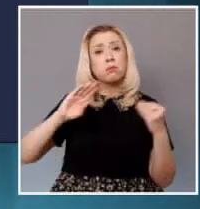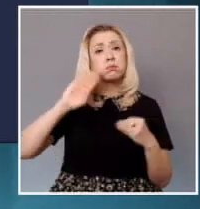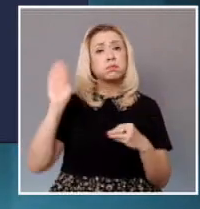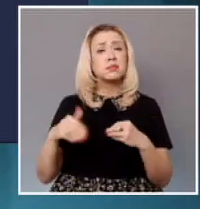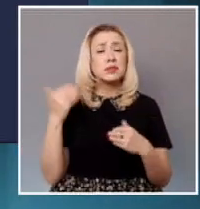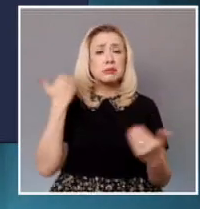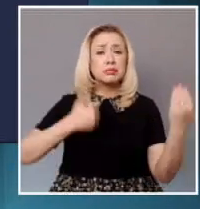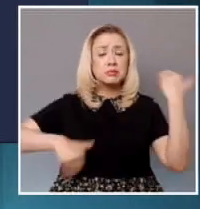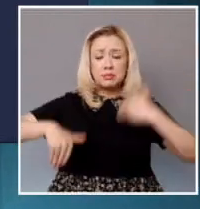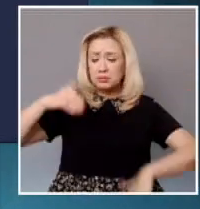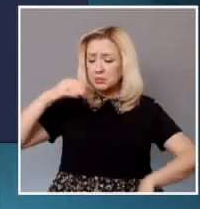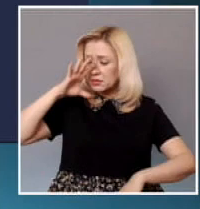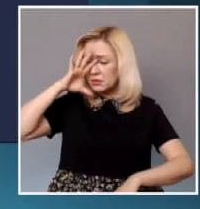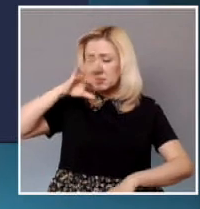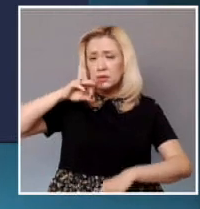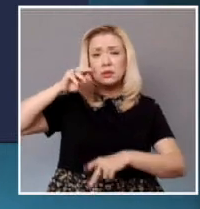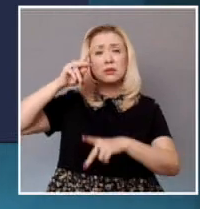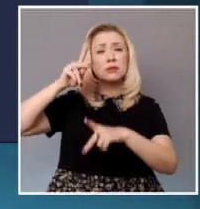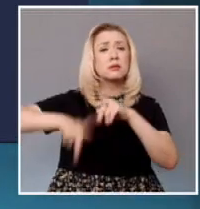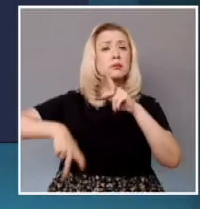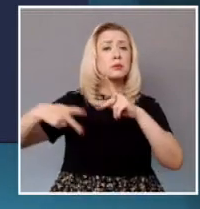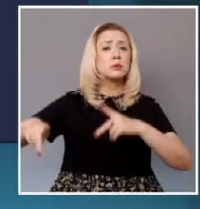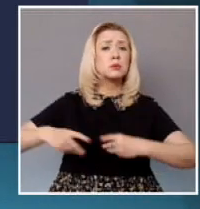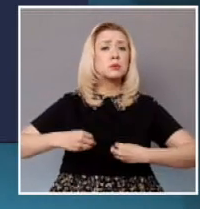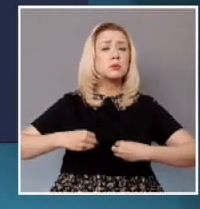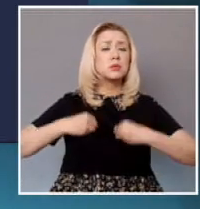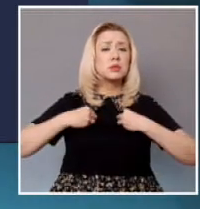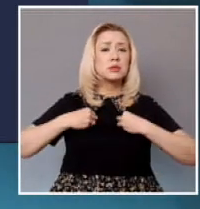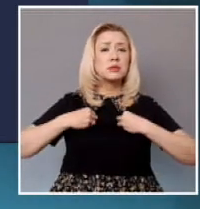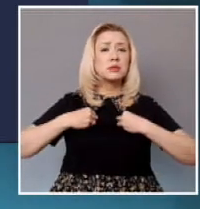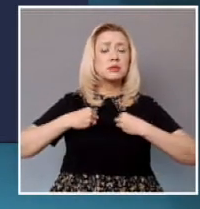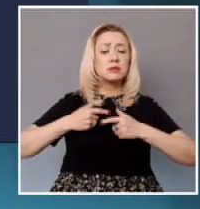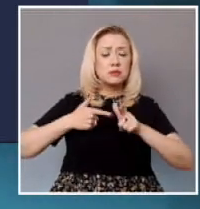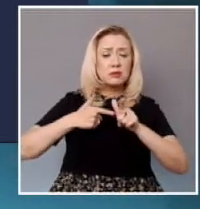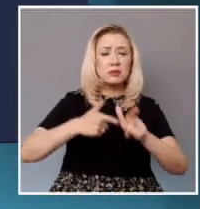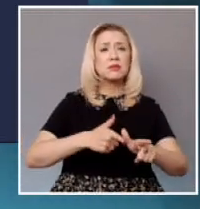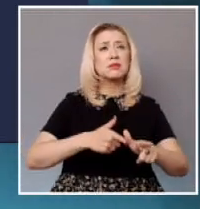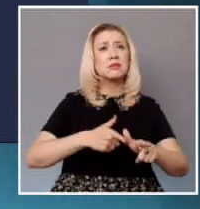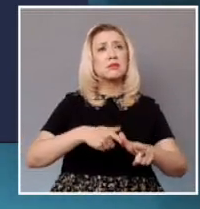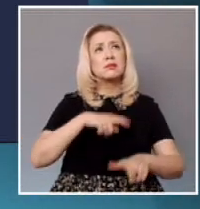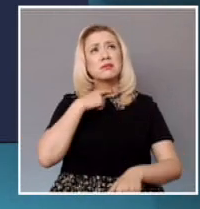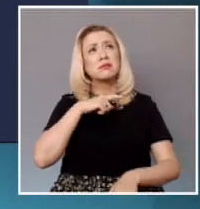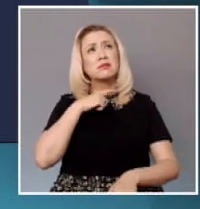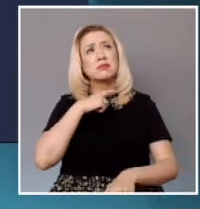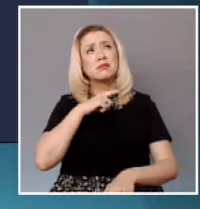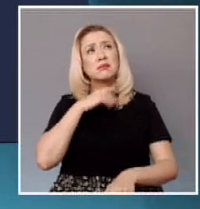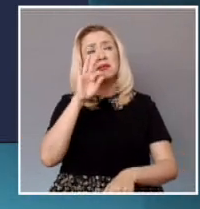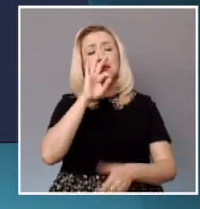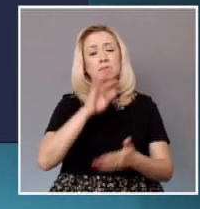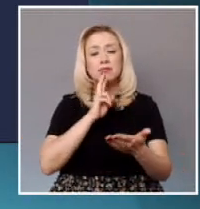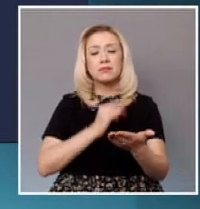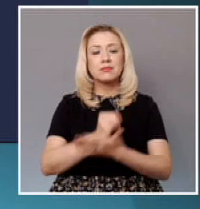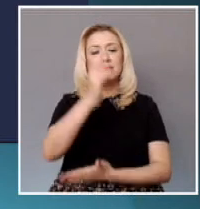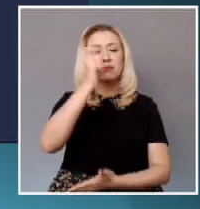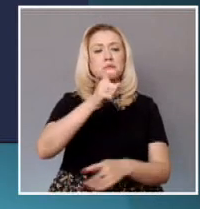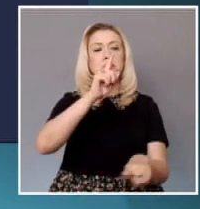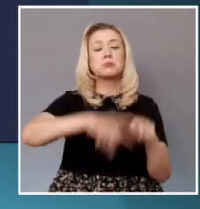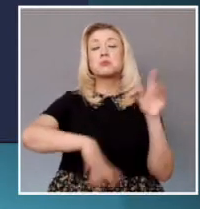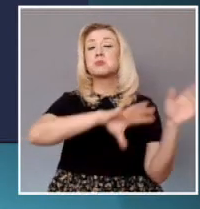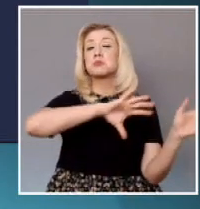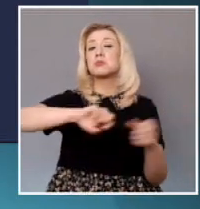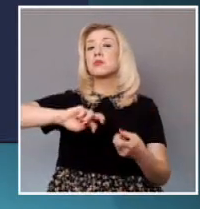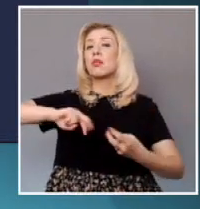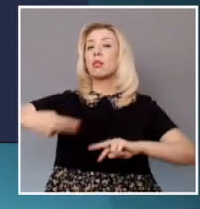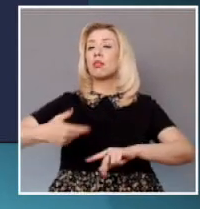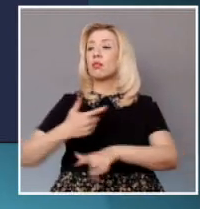todo porque van a seguir viviendo en la zozobra de que esta sentencia puede ser revertida. Entre los datos que pueden encontrarse en el